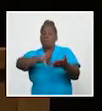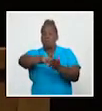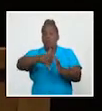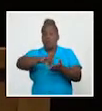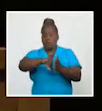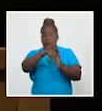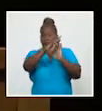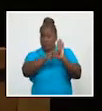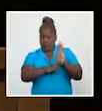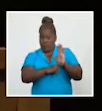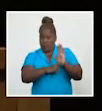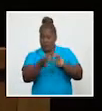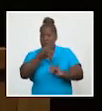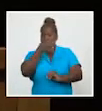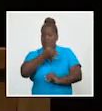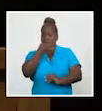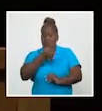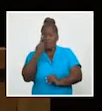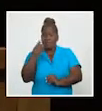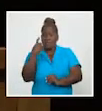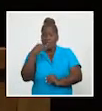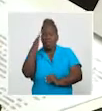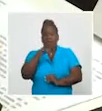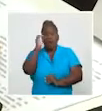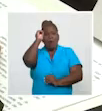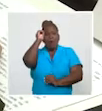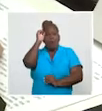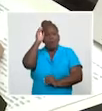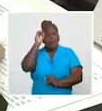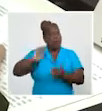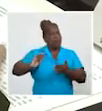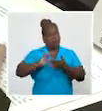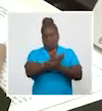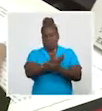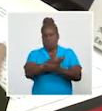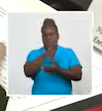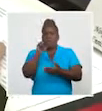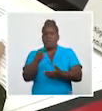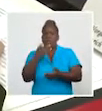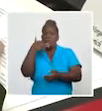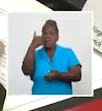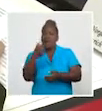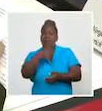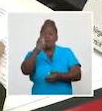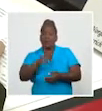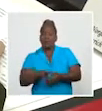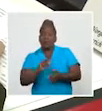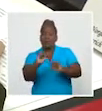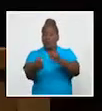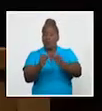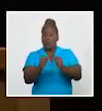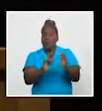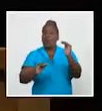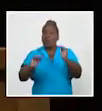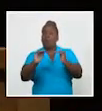e ideológicos para profundizar en esta revolución. Y en ese sentido también es importante